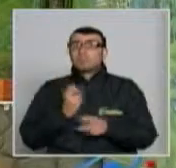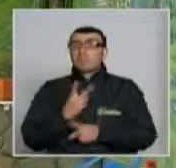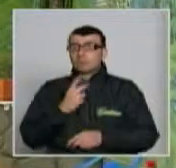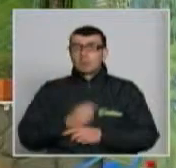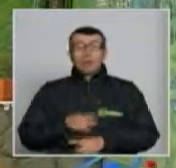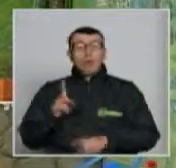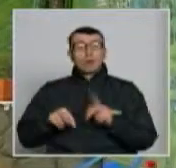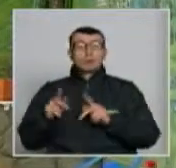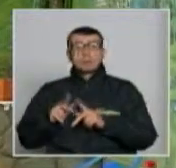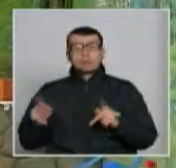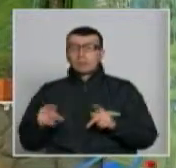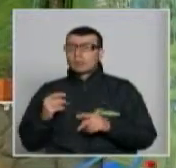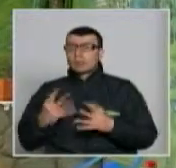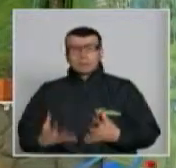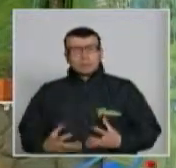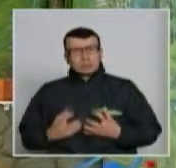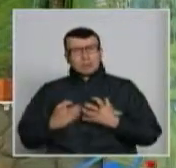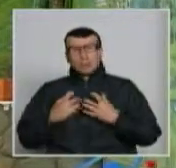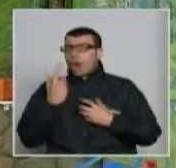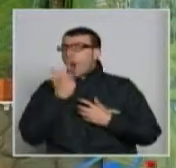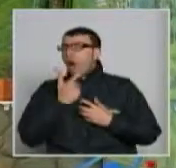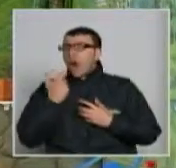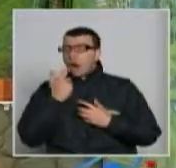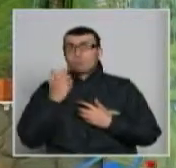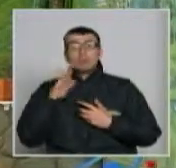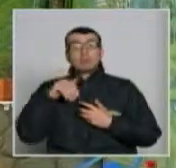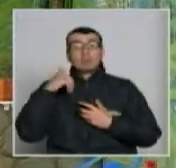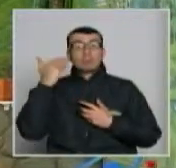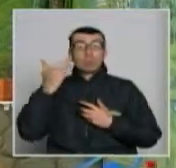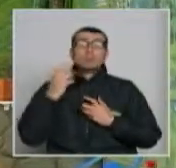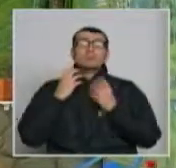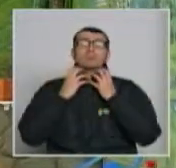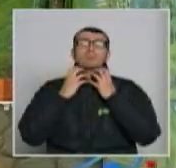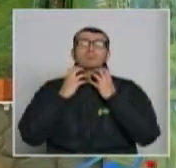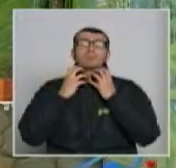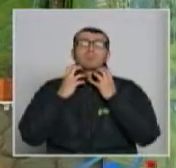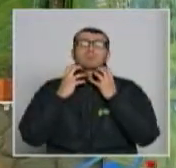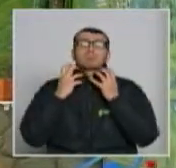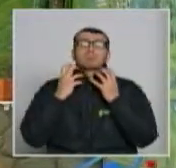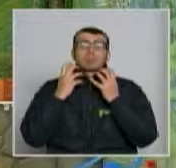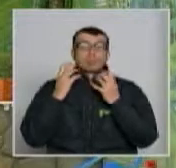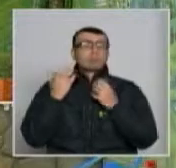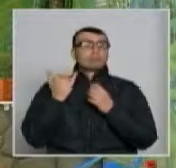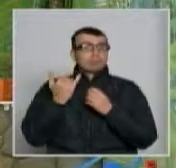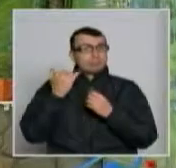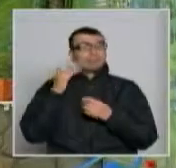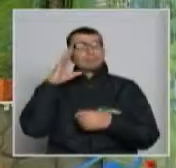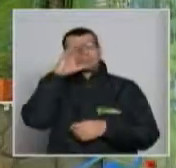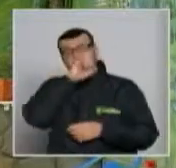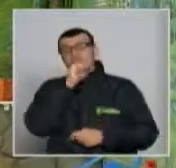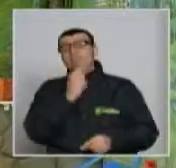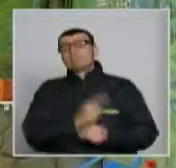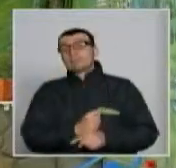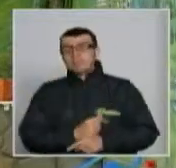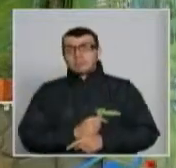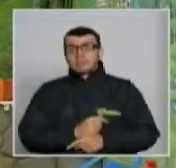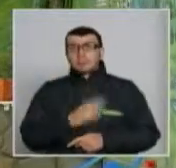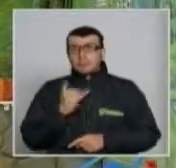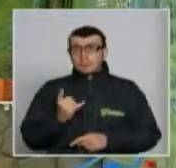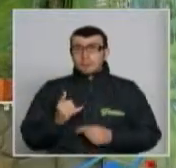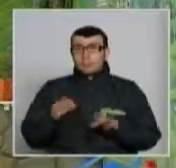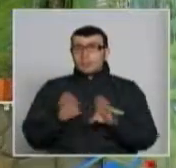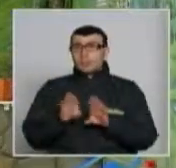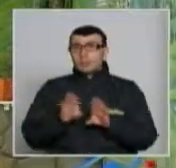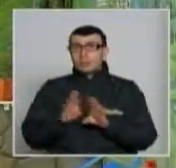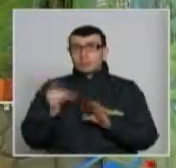procesos infecciosos en la boca terminan con ganglios en el cuello y con las amígdalas inflamadas. Como es un sistema